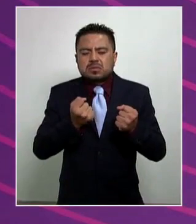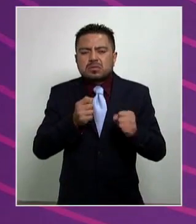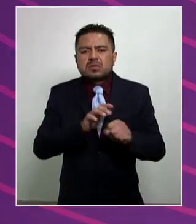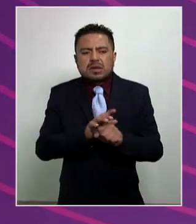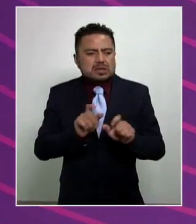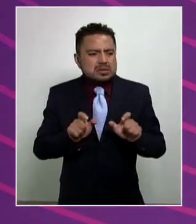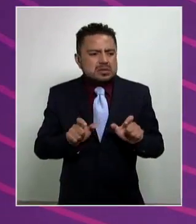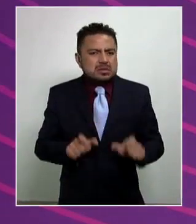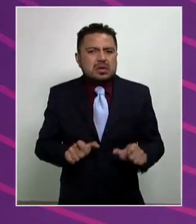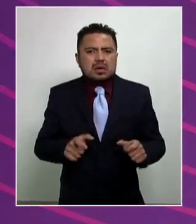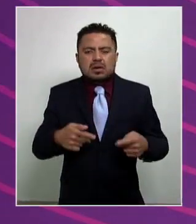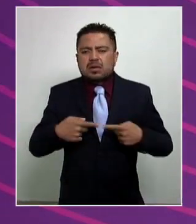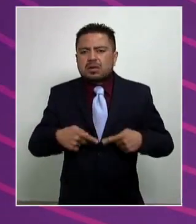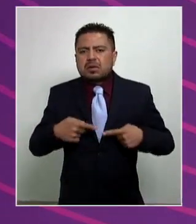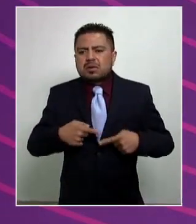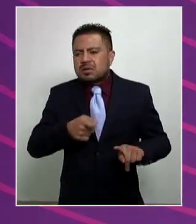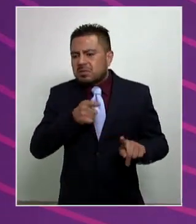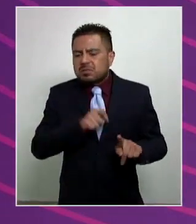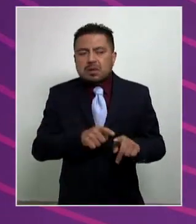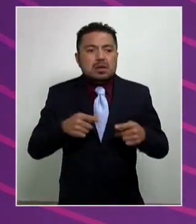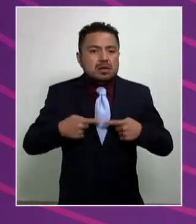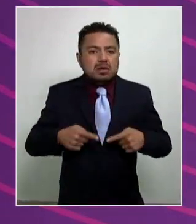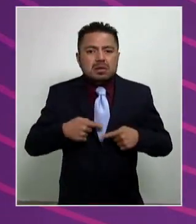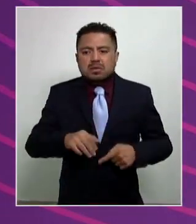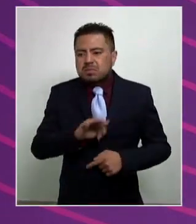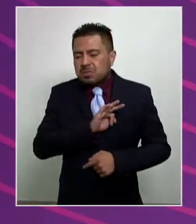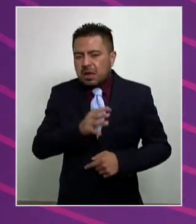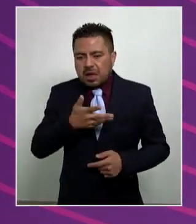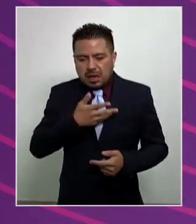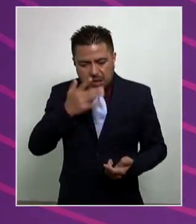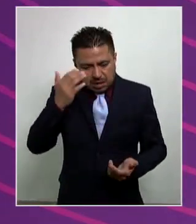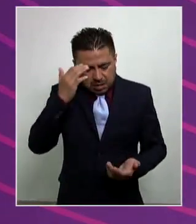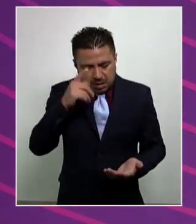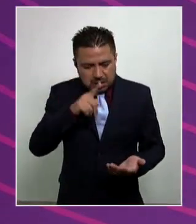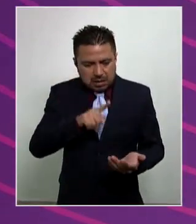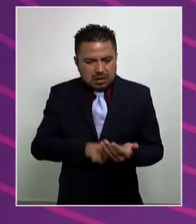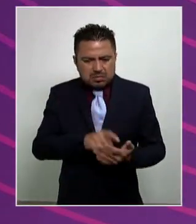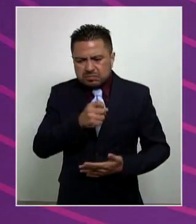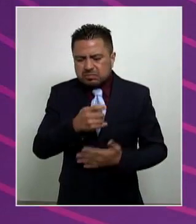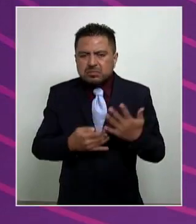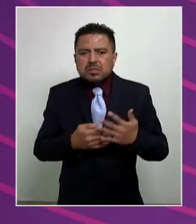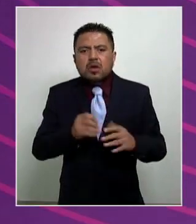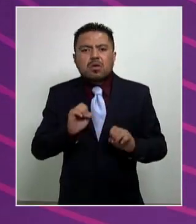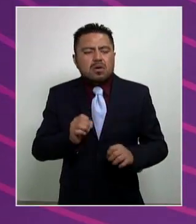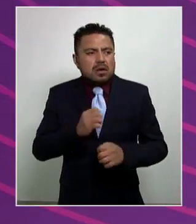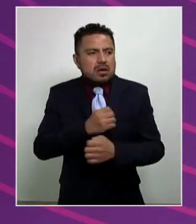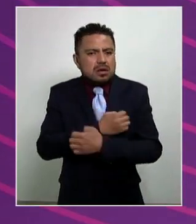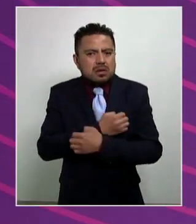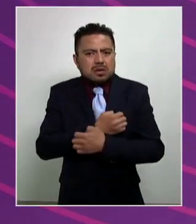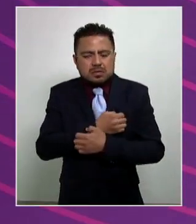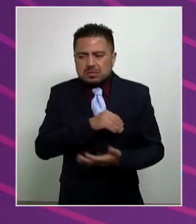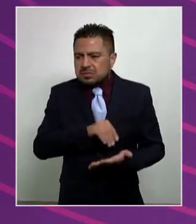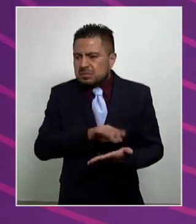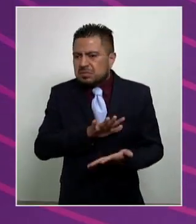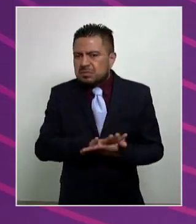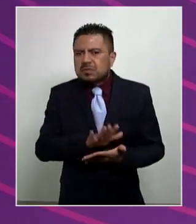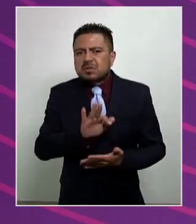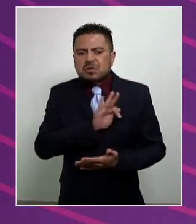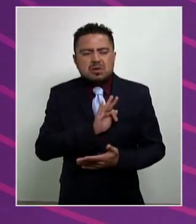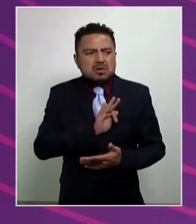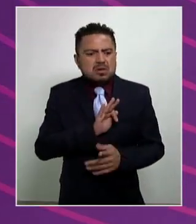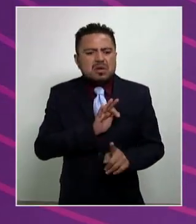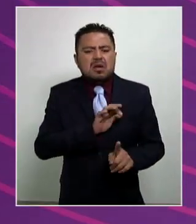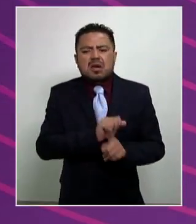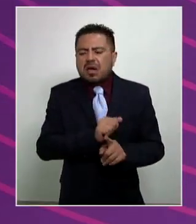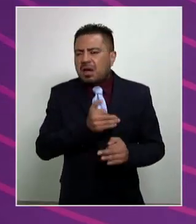la seguridad de la población, si estas personas hubieran tenido este conocimiento previo o la educación o este referente, no se hubieran comportado